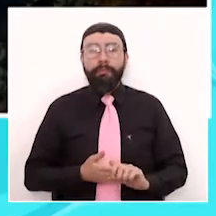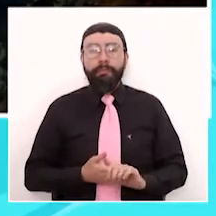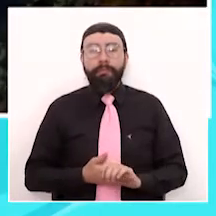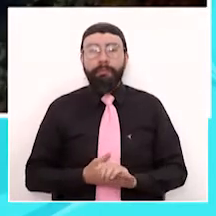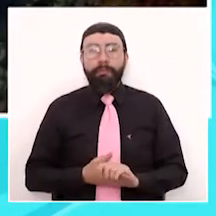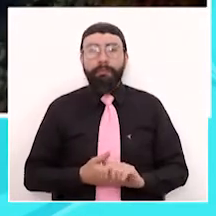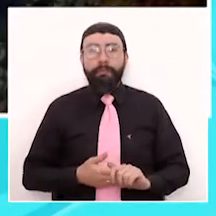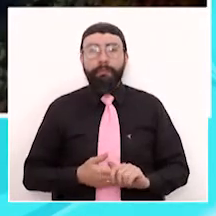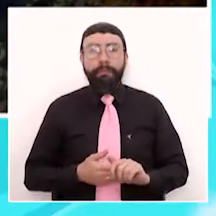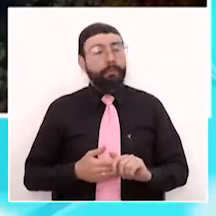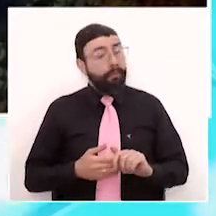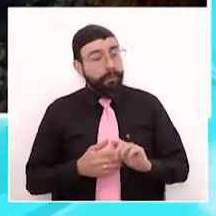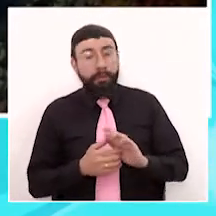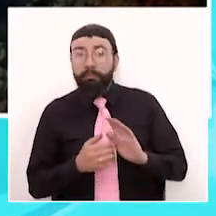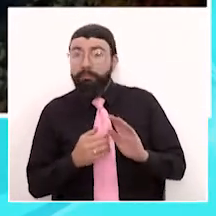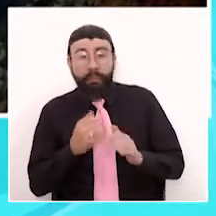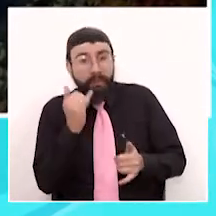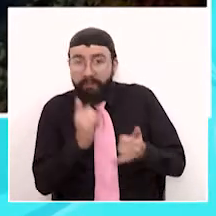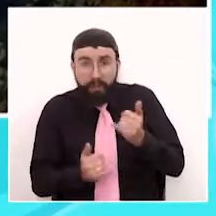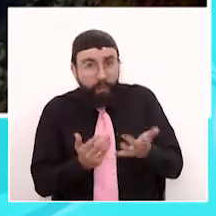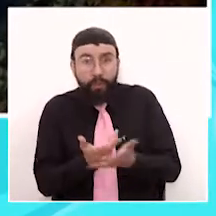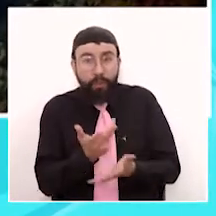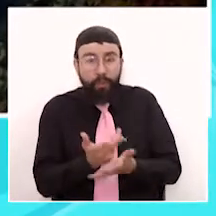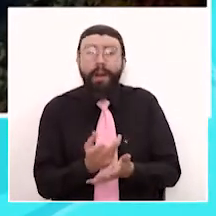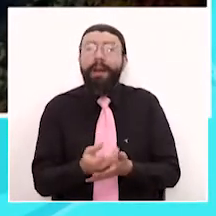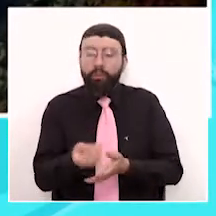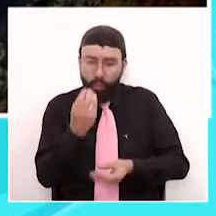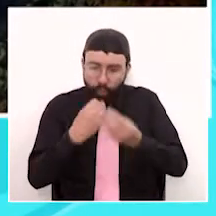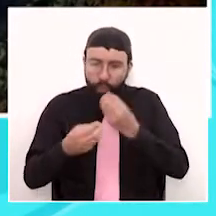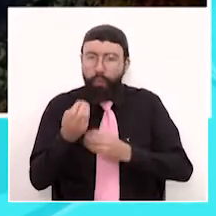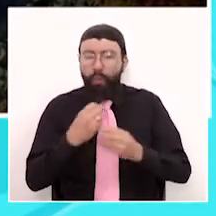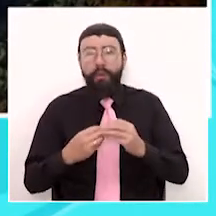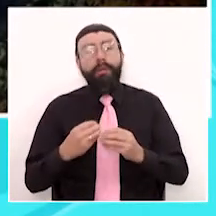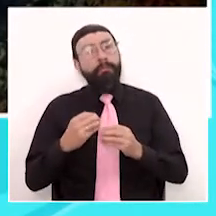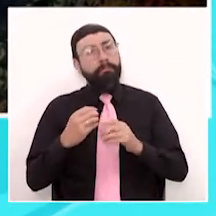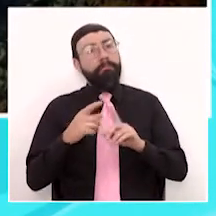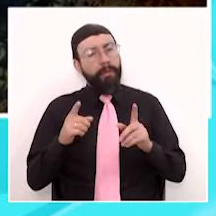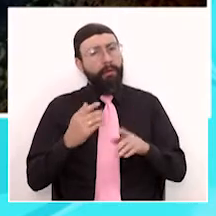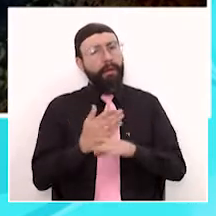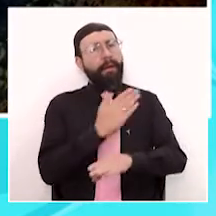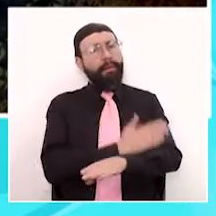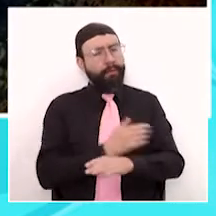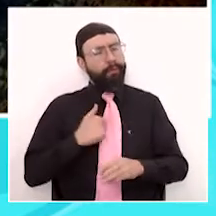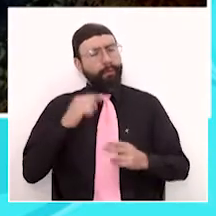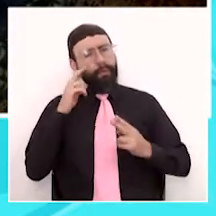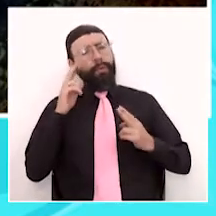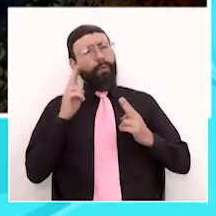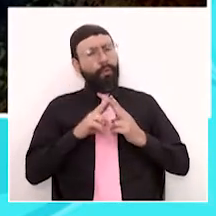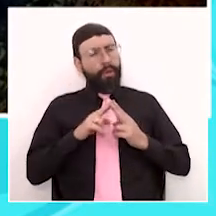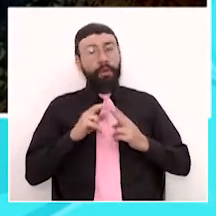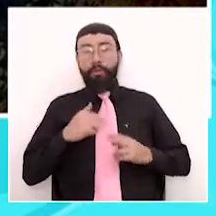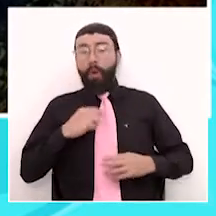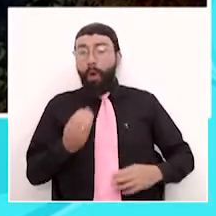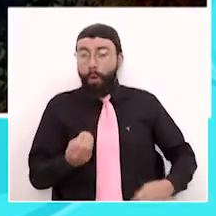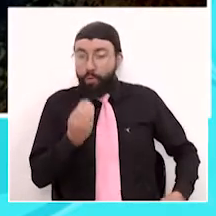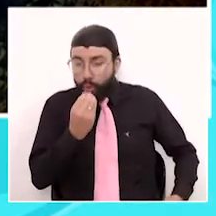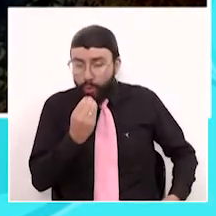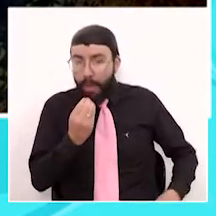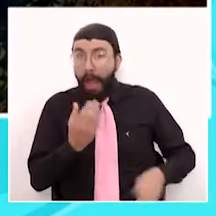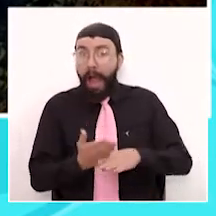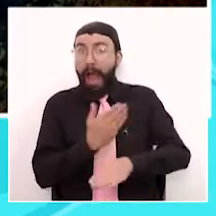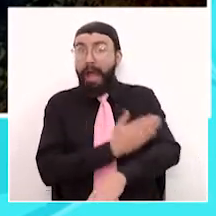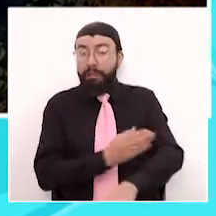El mensaje final es que nos volvamos unos consumidores informados, que cuando nos metamos algo a la boca sepamos que